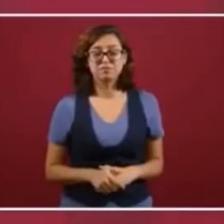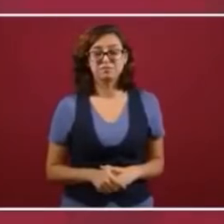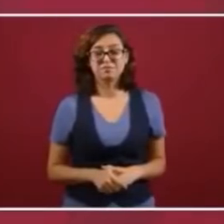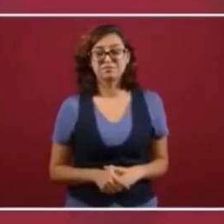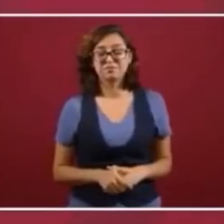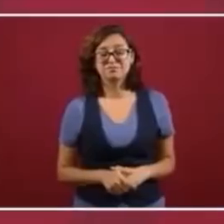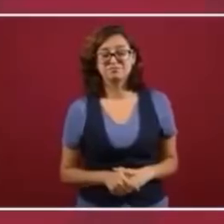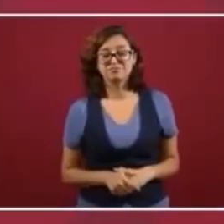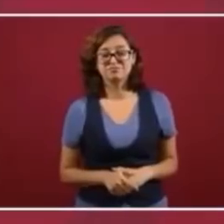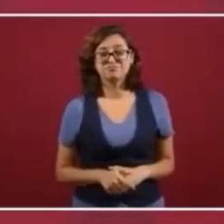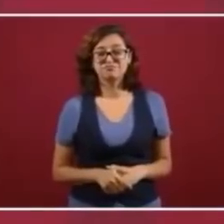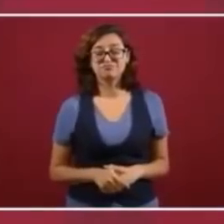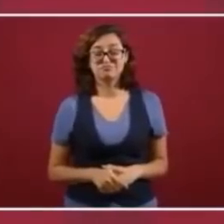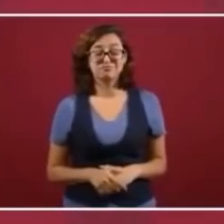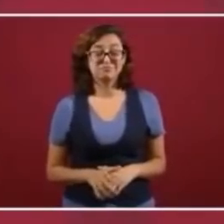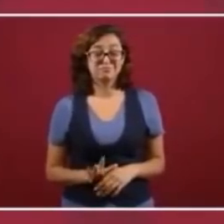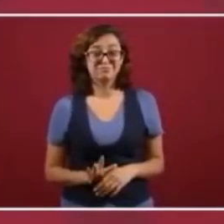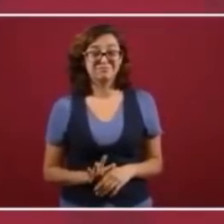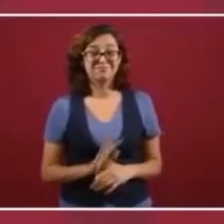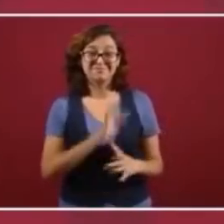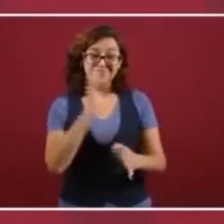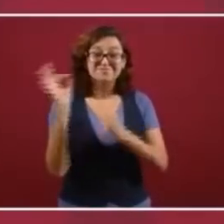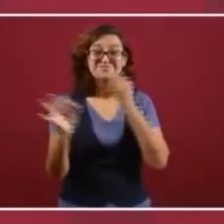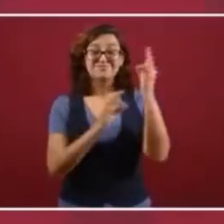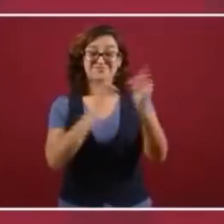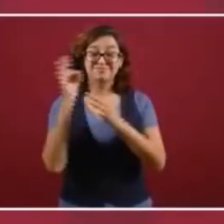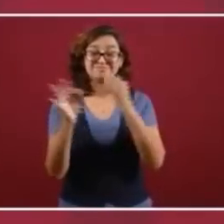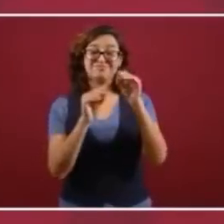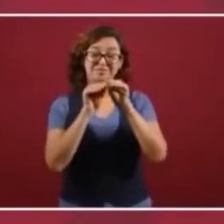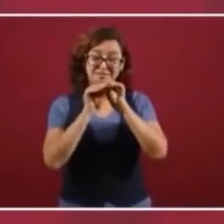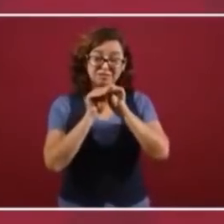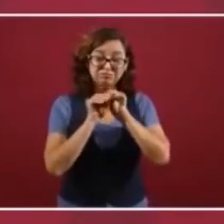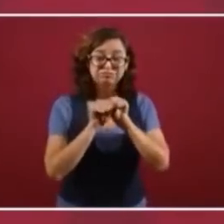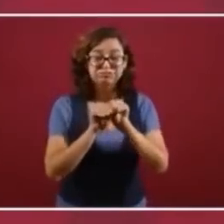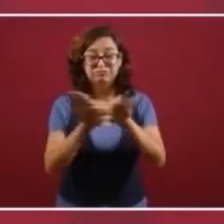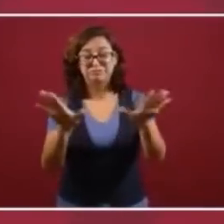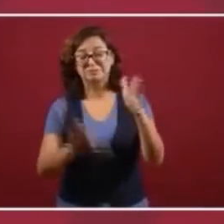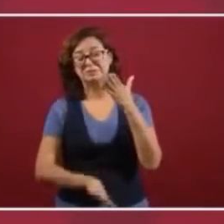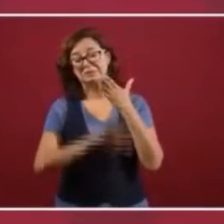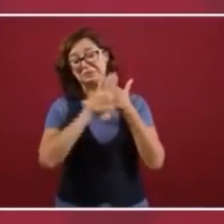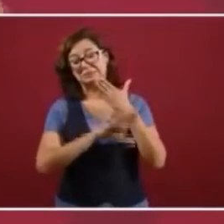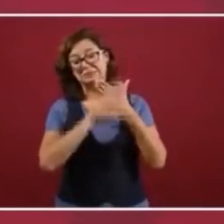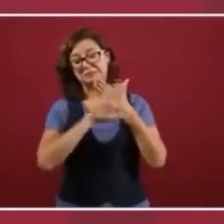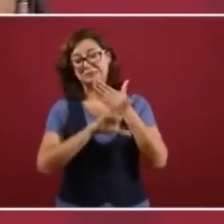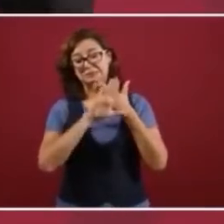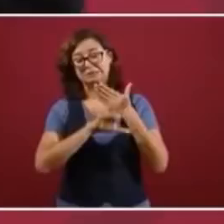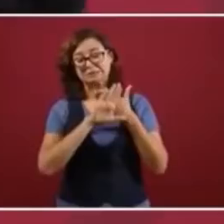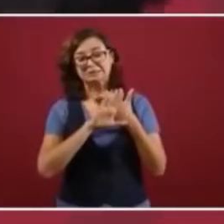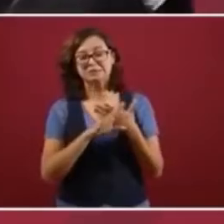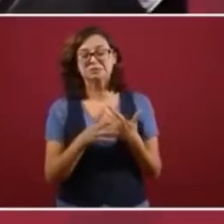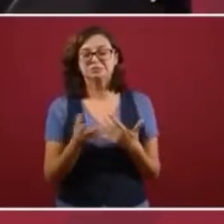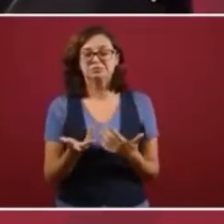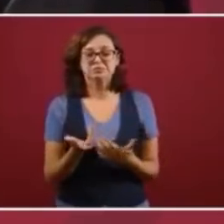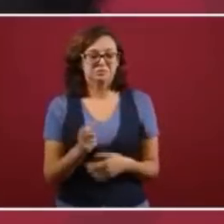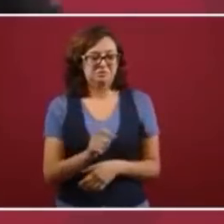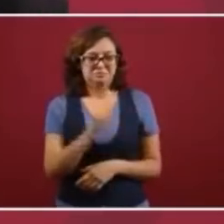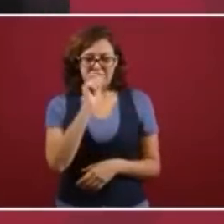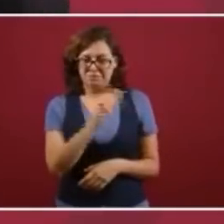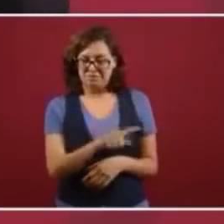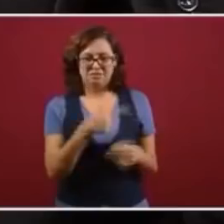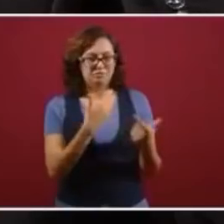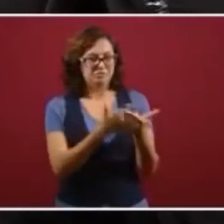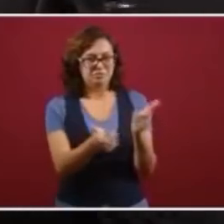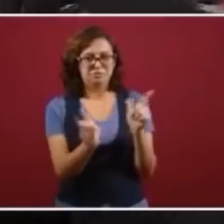estaba toda la campaña en contra nuestra, un bombardeo, porque este mismo grupo